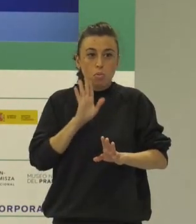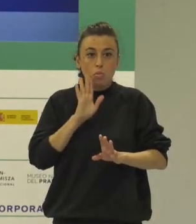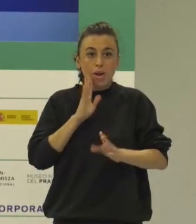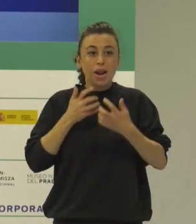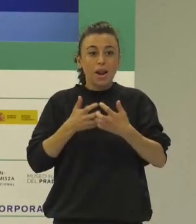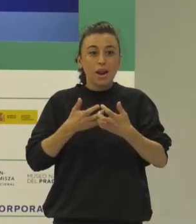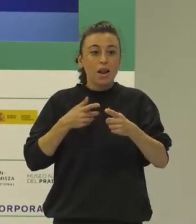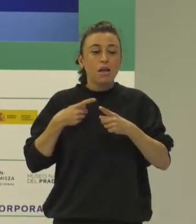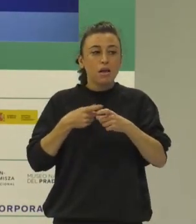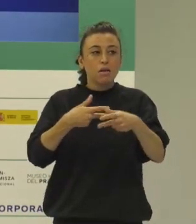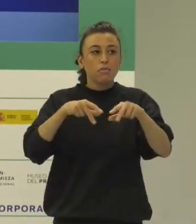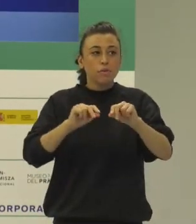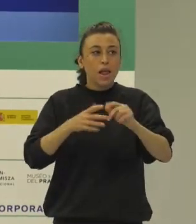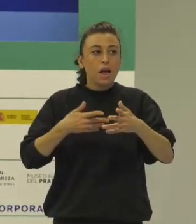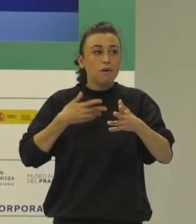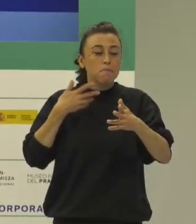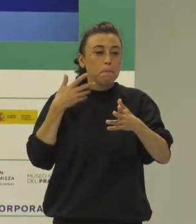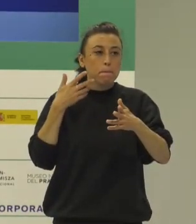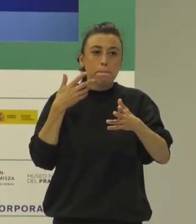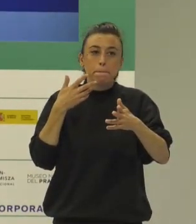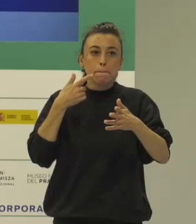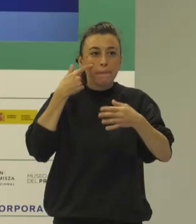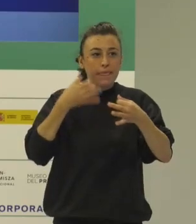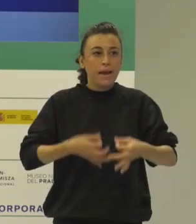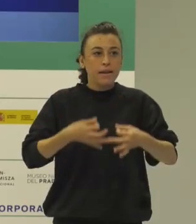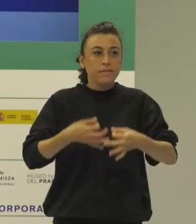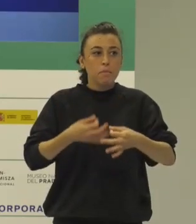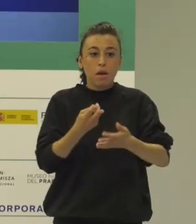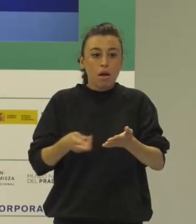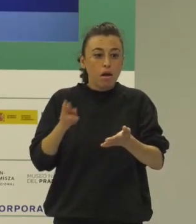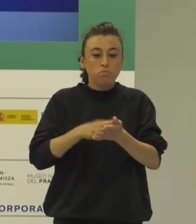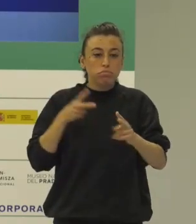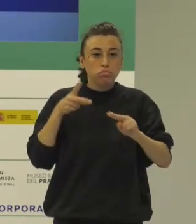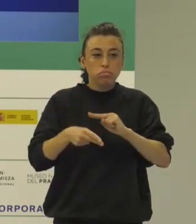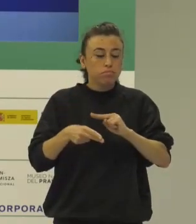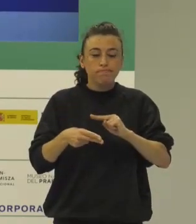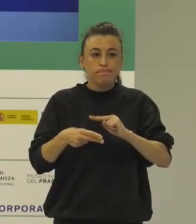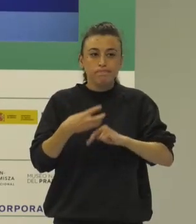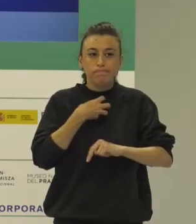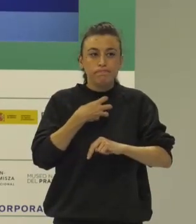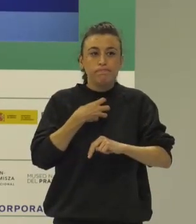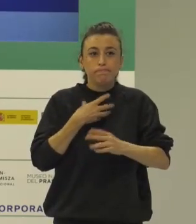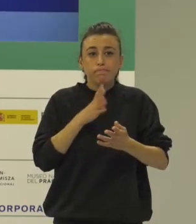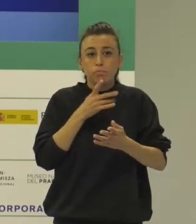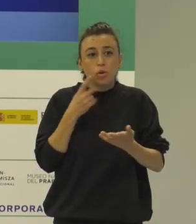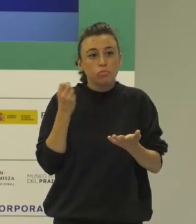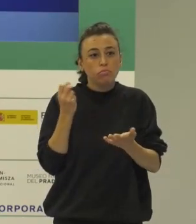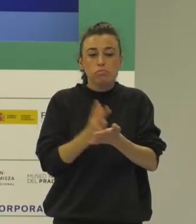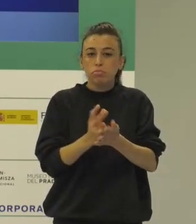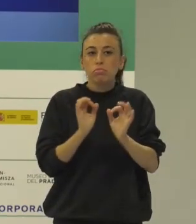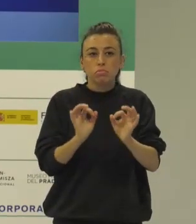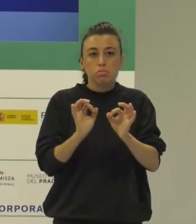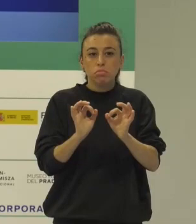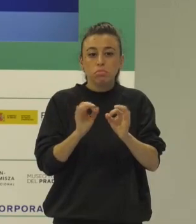que esto se repita y sea más grave, no las podemos tener. Entonces, pues ese es el desafío, hacer esto para